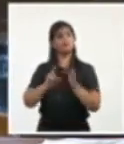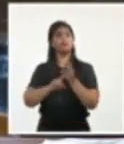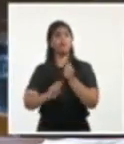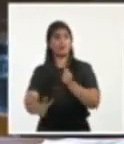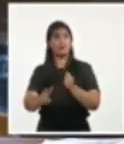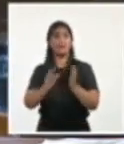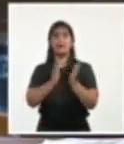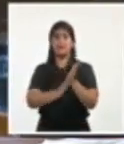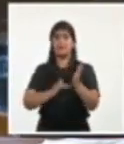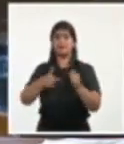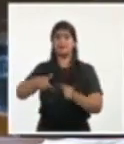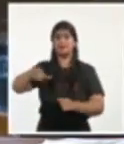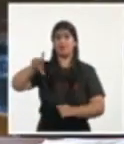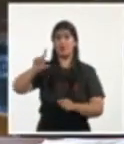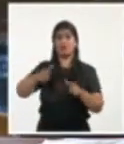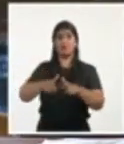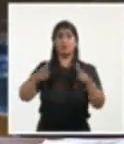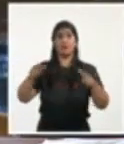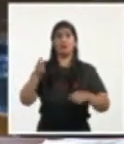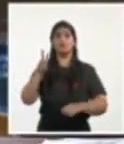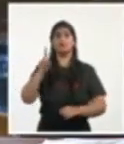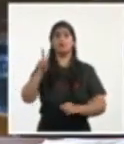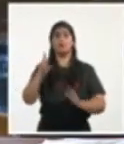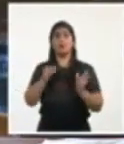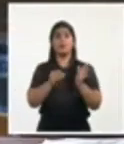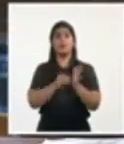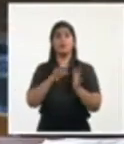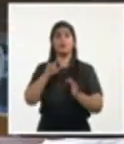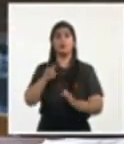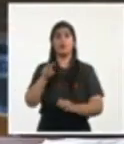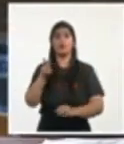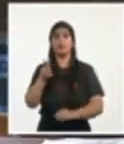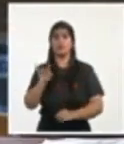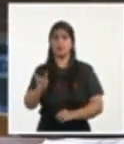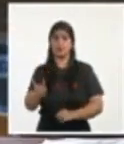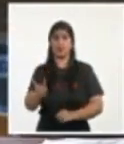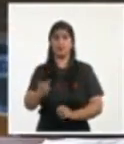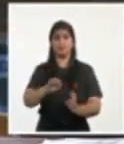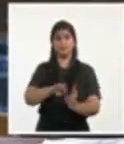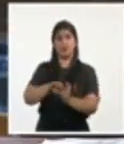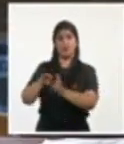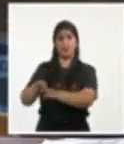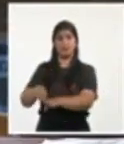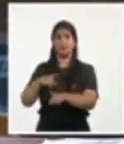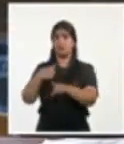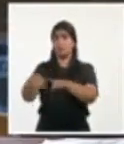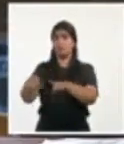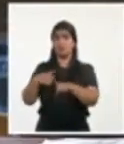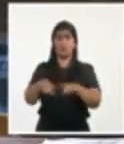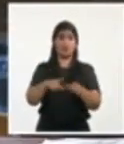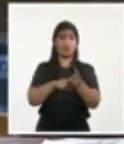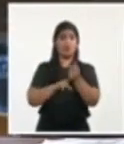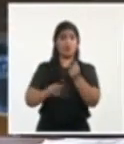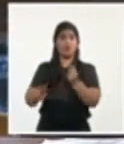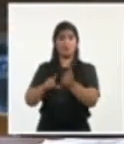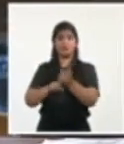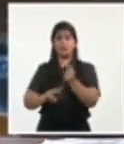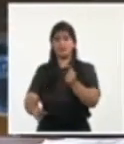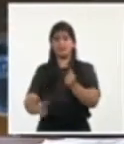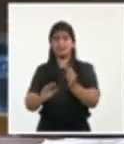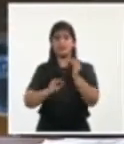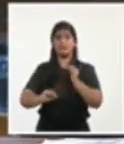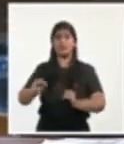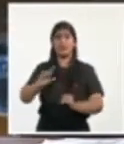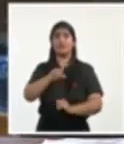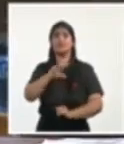que asciende a más de 31.929. Otros 7 territorios han estado promediando más de 100